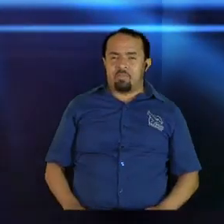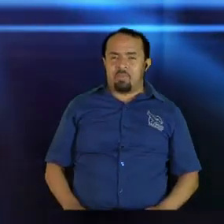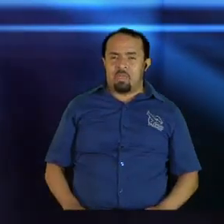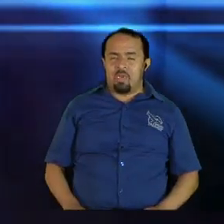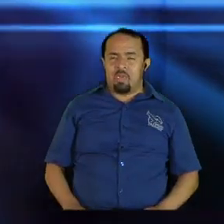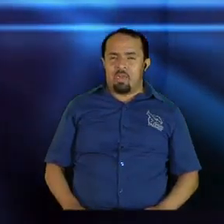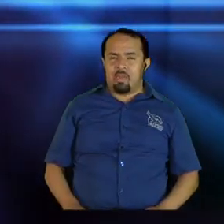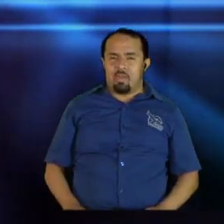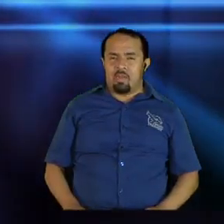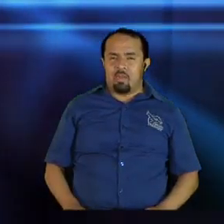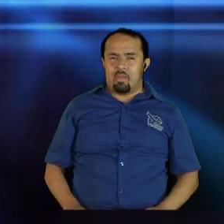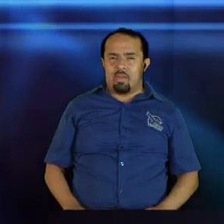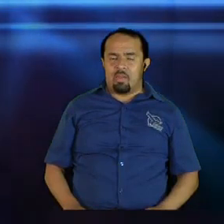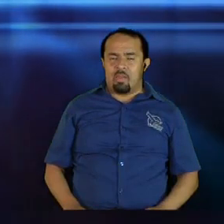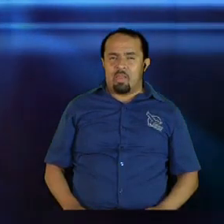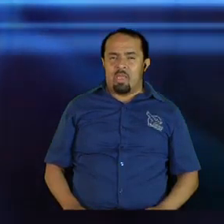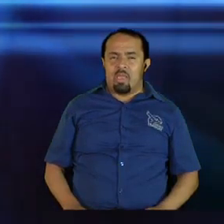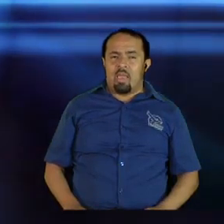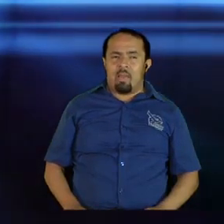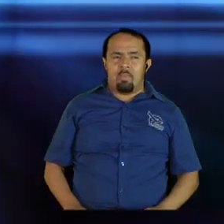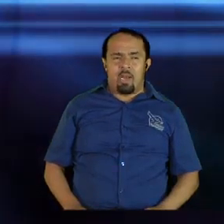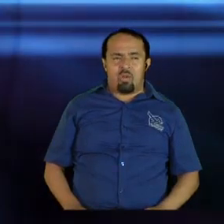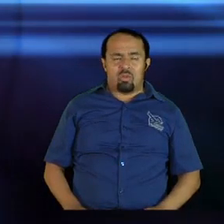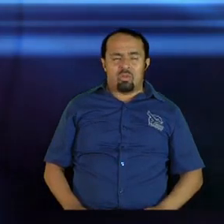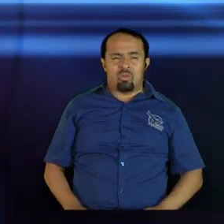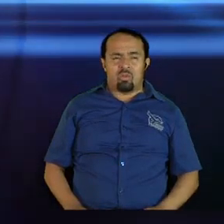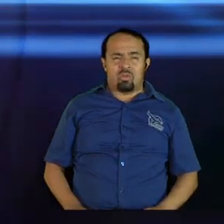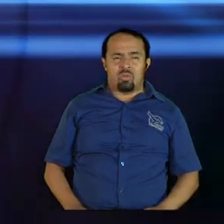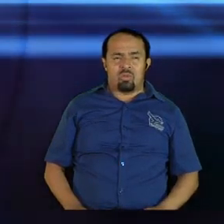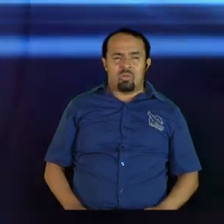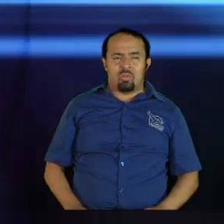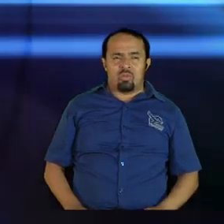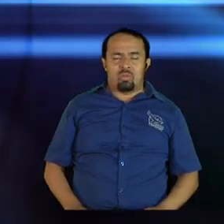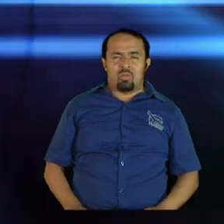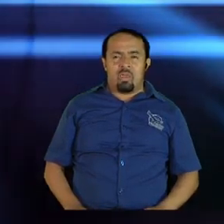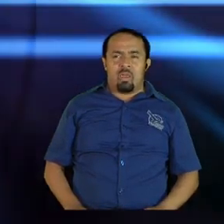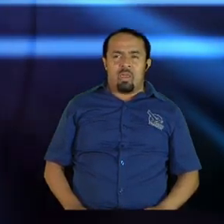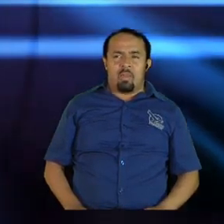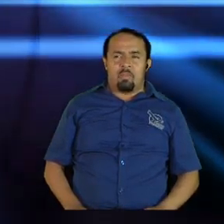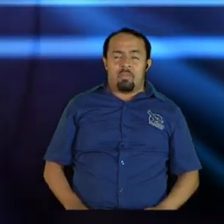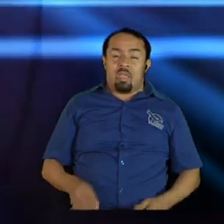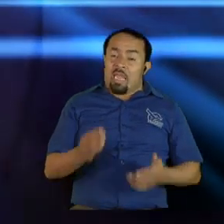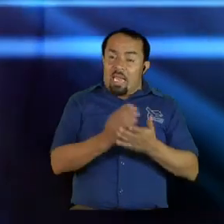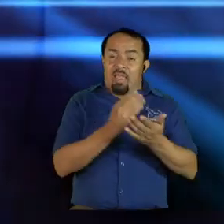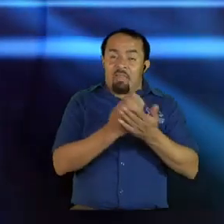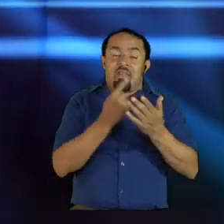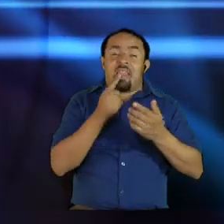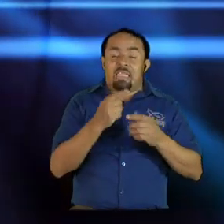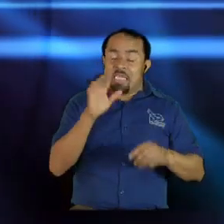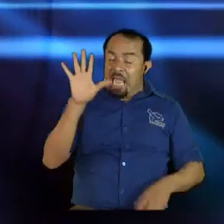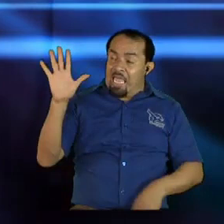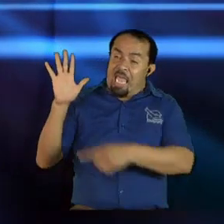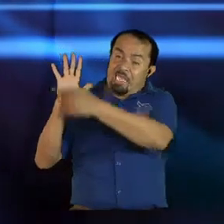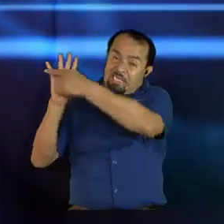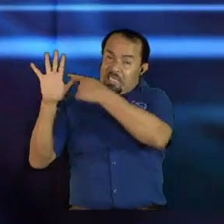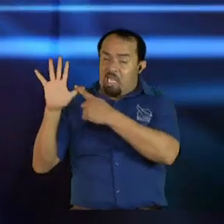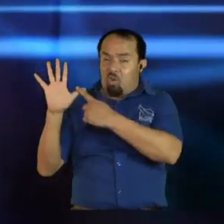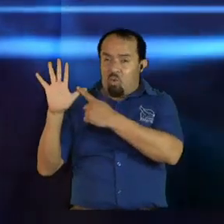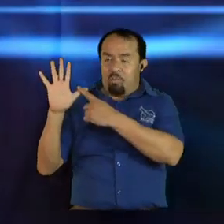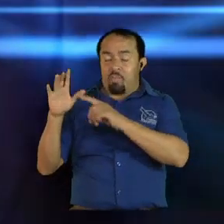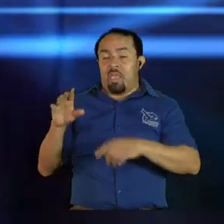que están aquí, aunque en Marcos, cuando empieza, me parece que solo hay 5, y después menciona otros que los vamos a ver